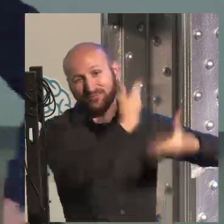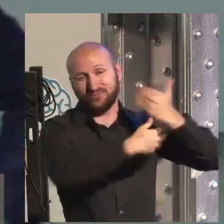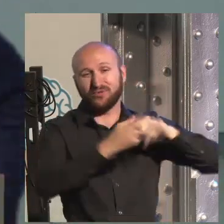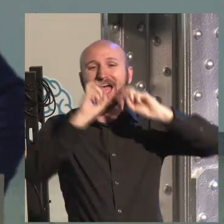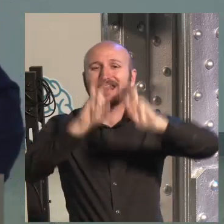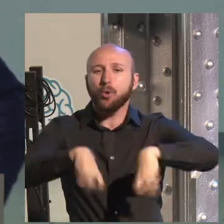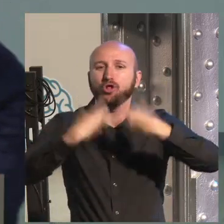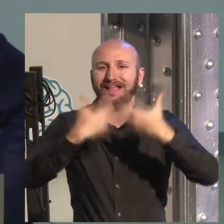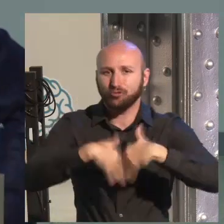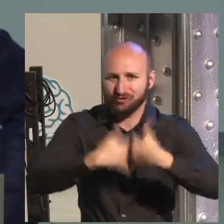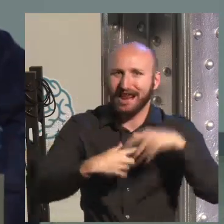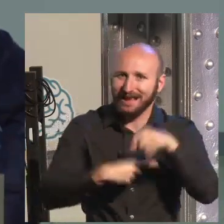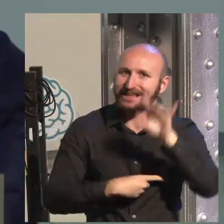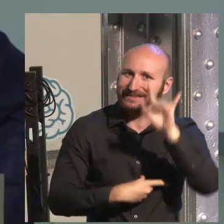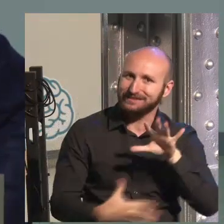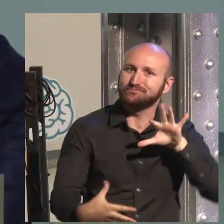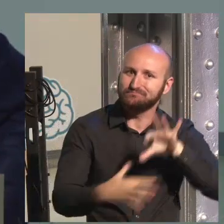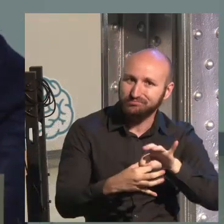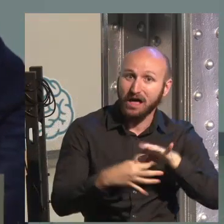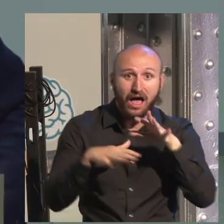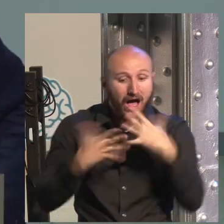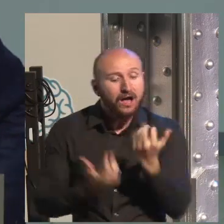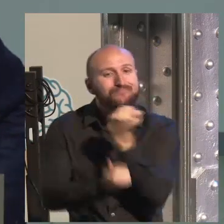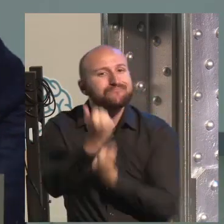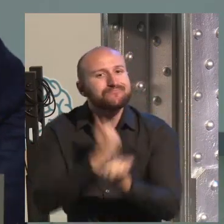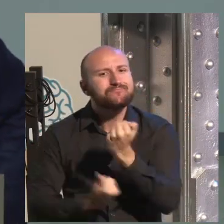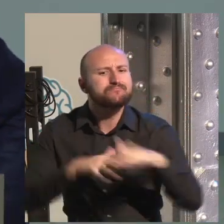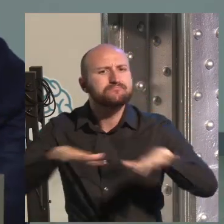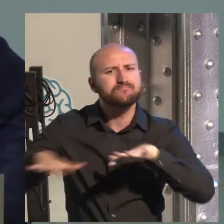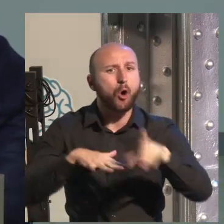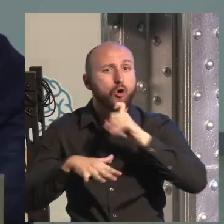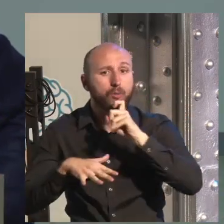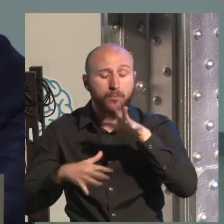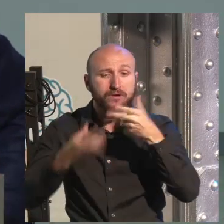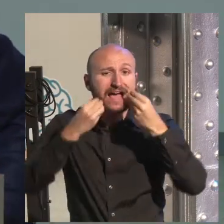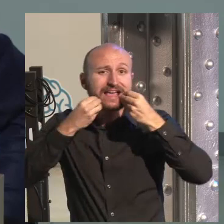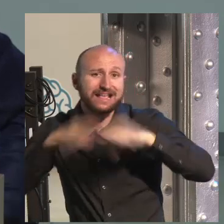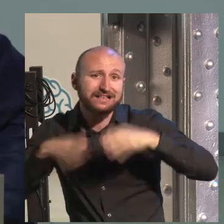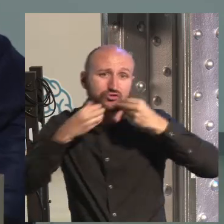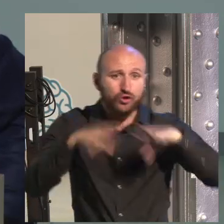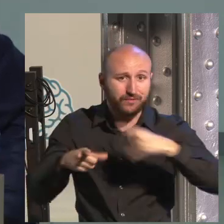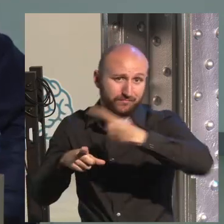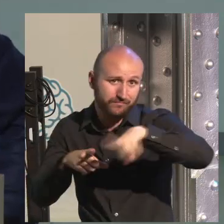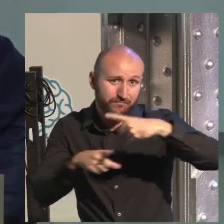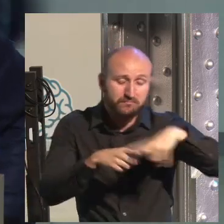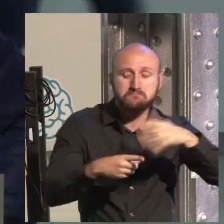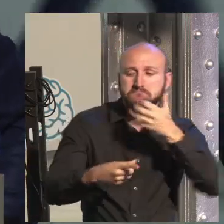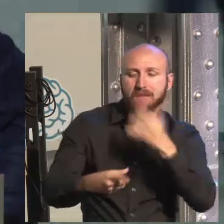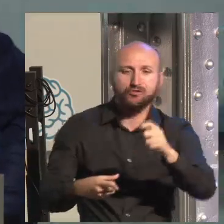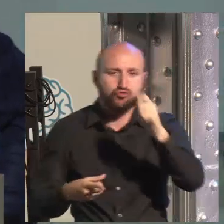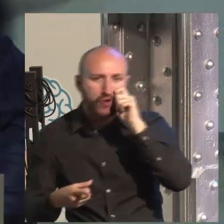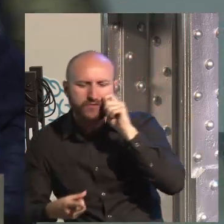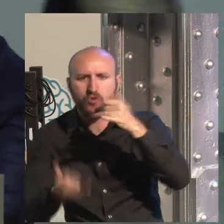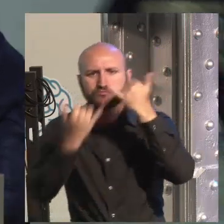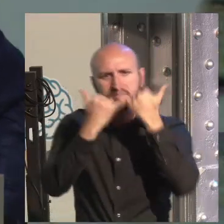Ahora mismo la economía se mueve por historias, y eso incluye el turismo, los espectáculos,